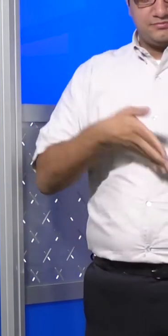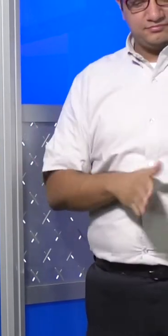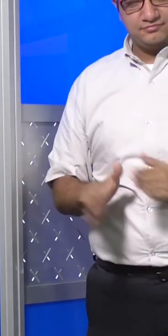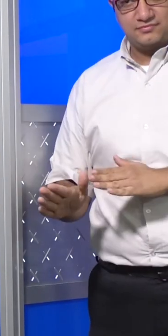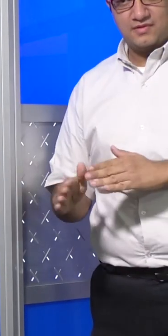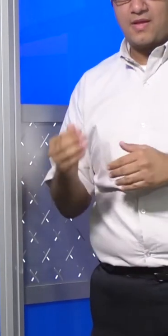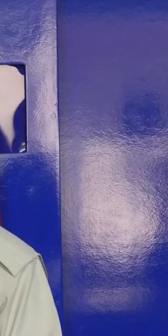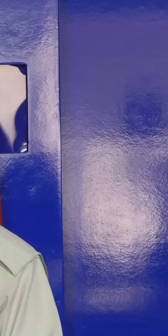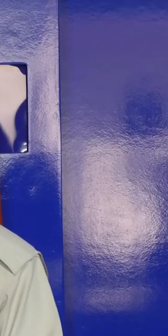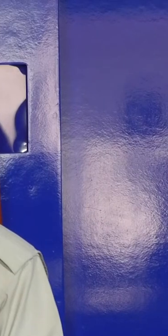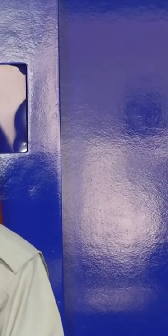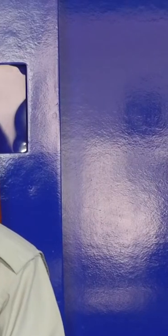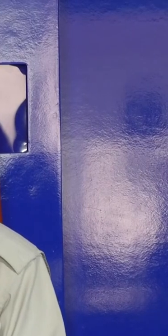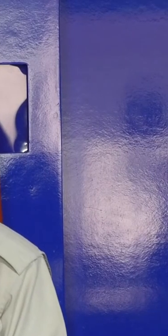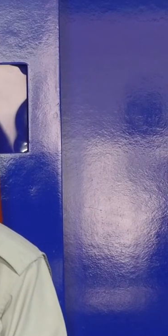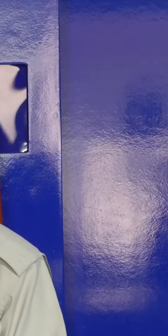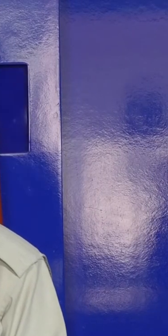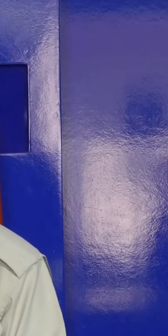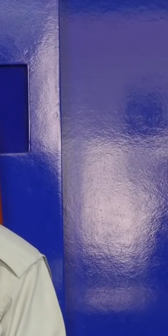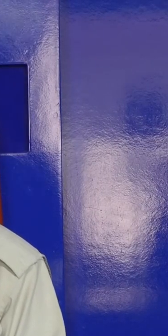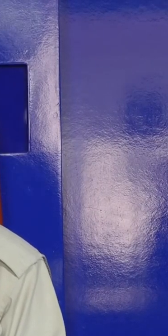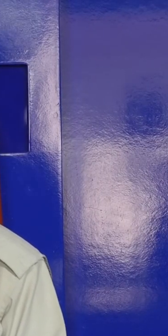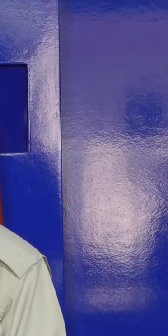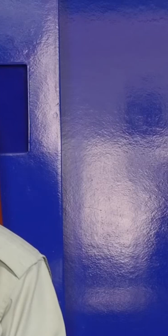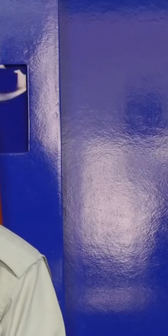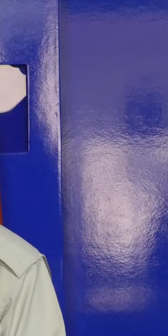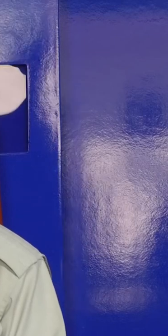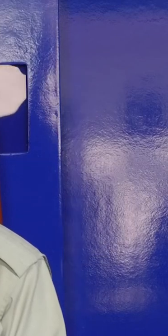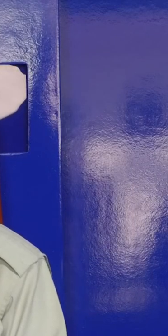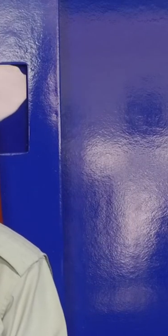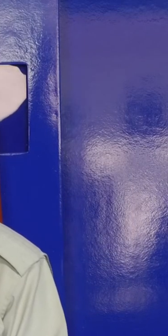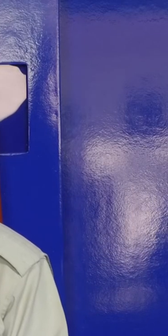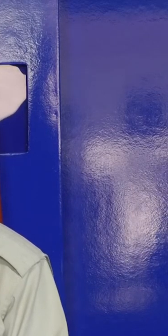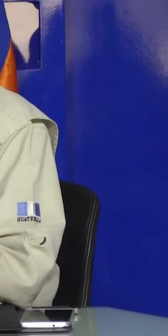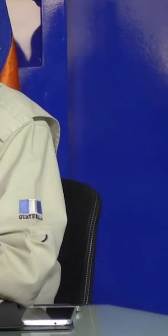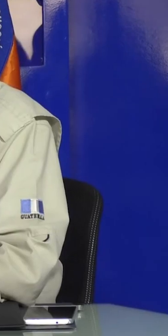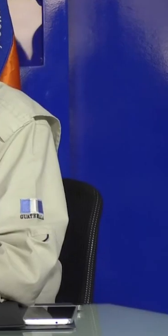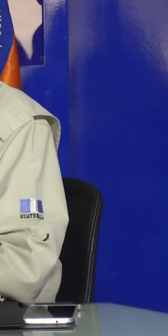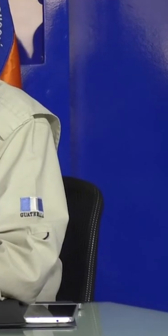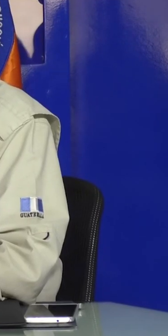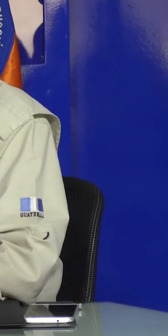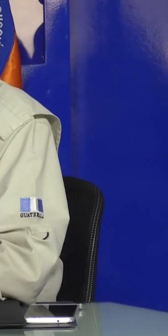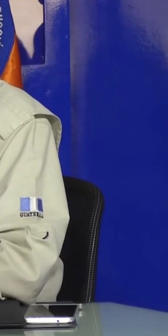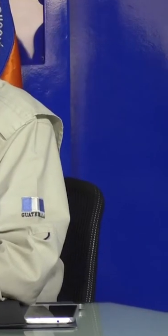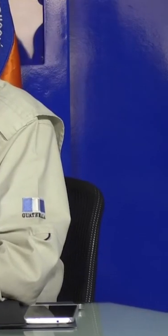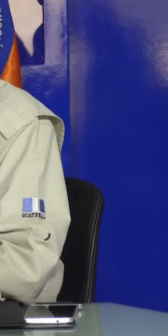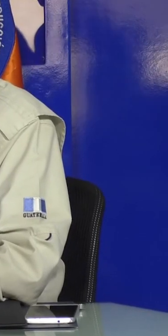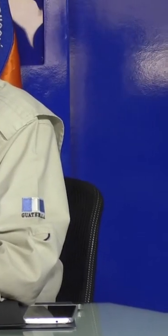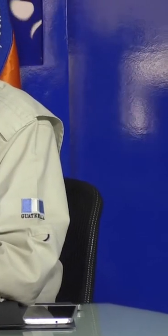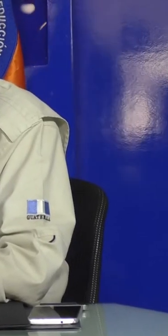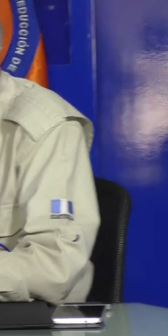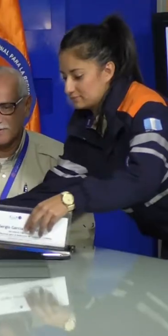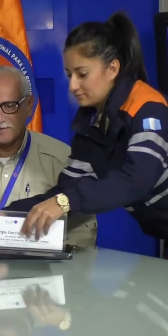privilegio entonces el ser humano una parte de sergio cabaña secretario ejecutivo de la conred dijo que lo principal para salvar vidas es el control